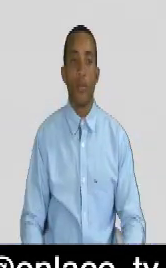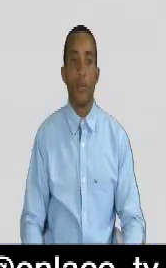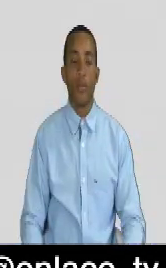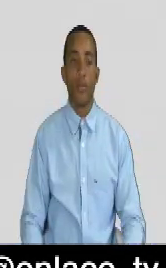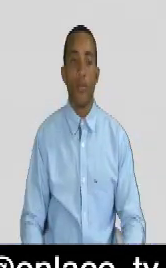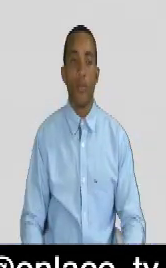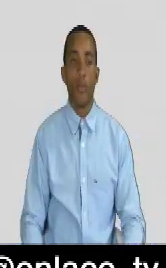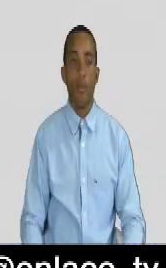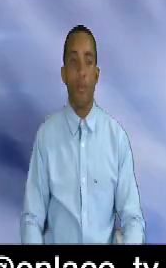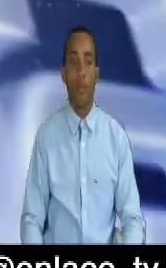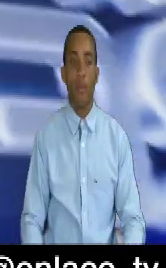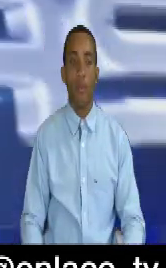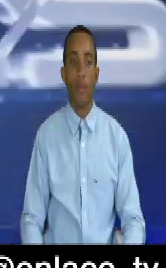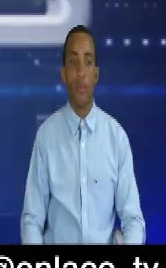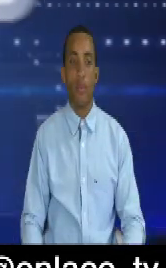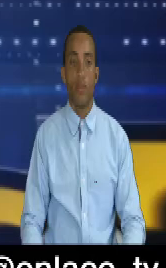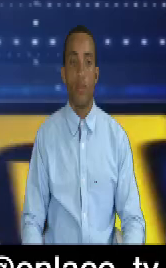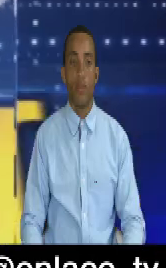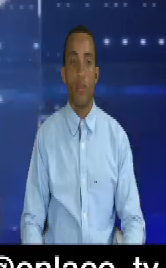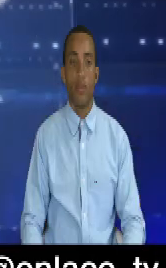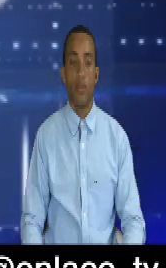De Impala Terminals.